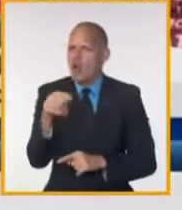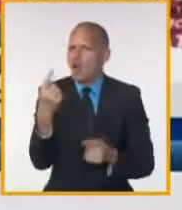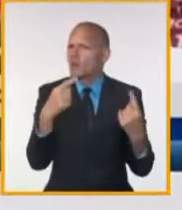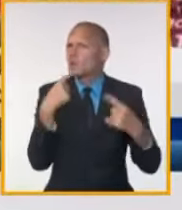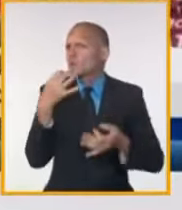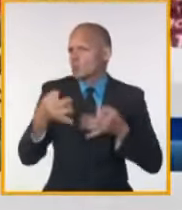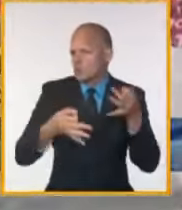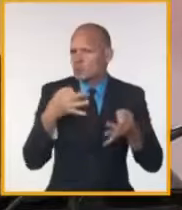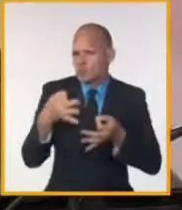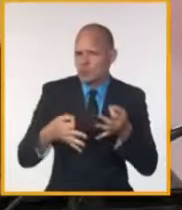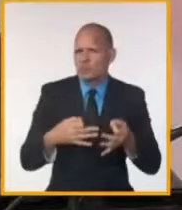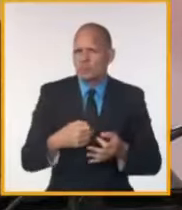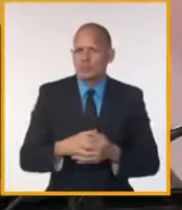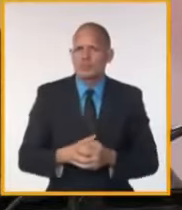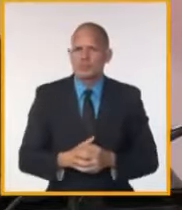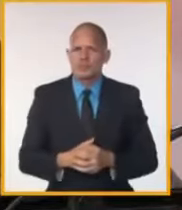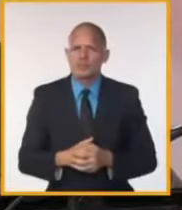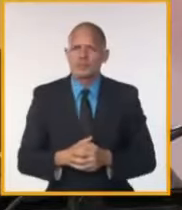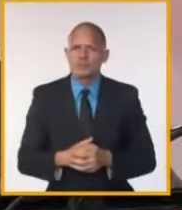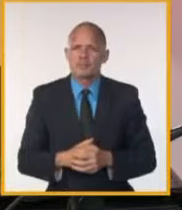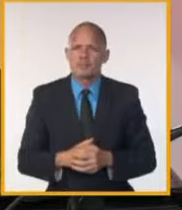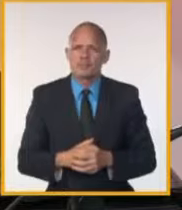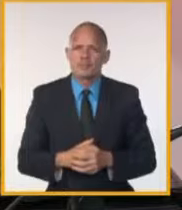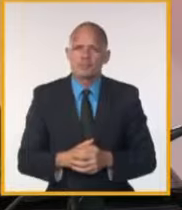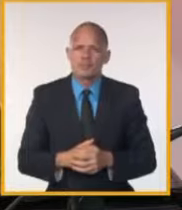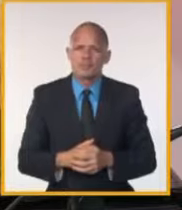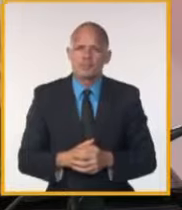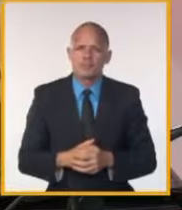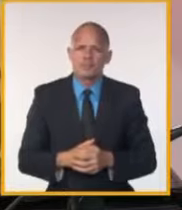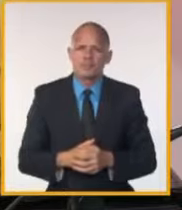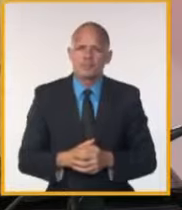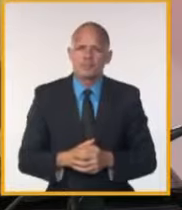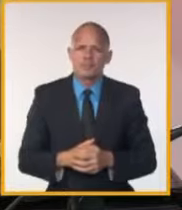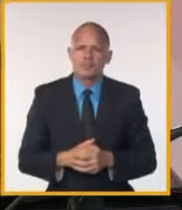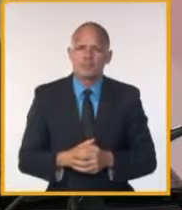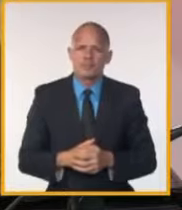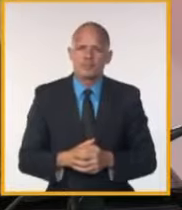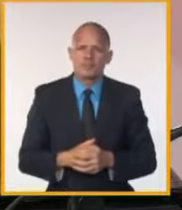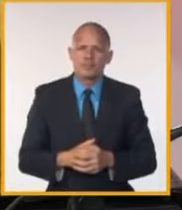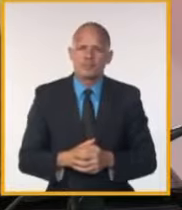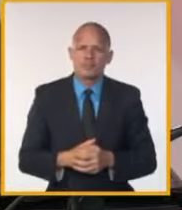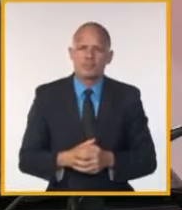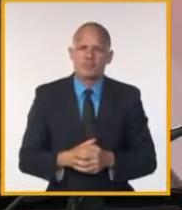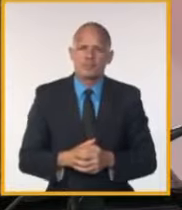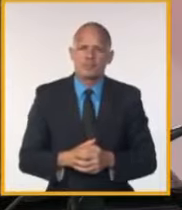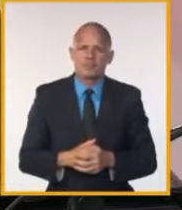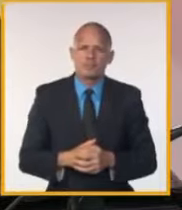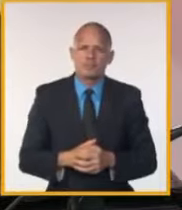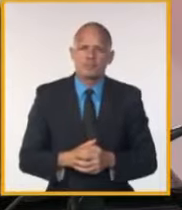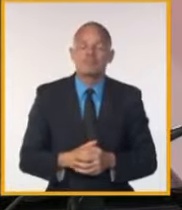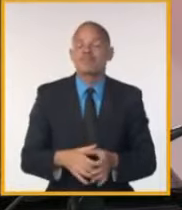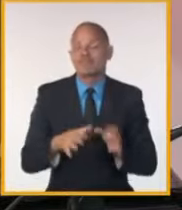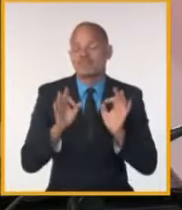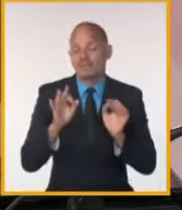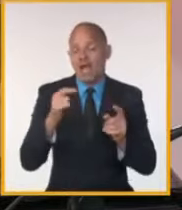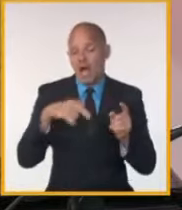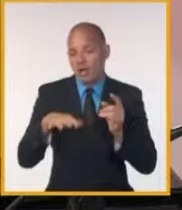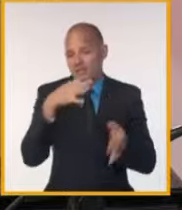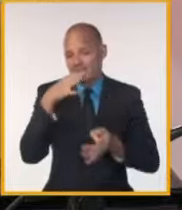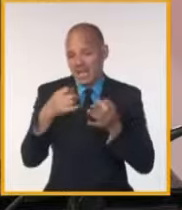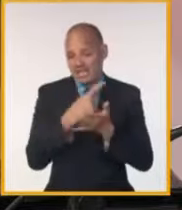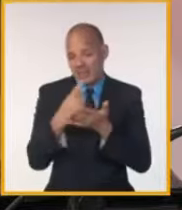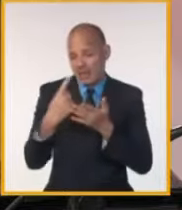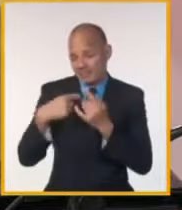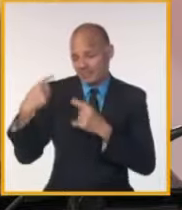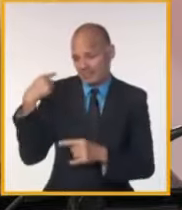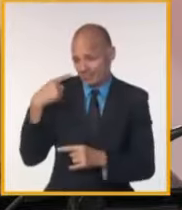jornada bueno acontecimiento decíamos de la semana anterior y que me lleva pabel a hablar de esos